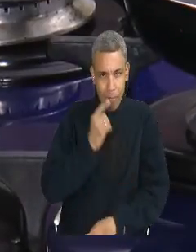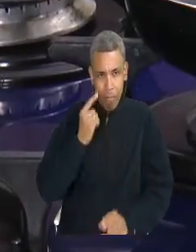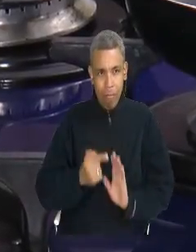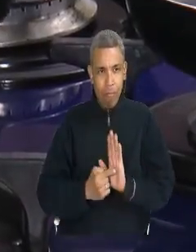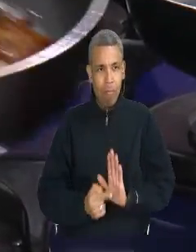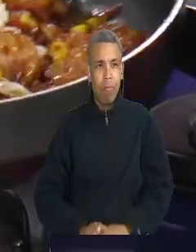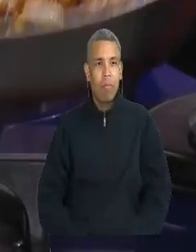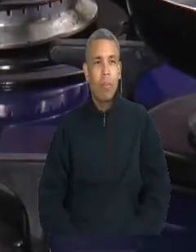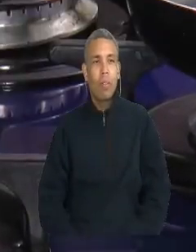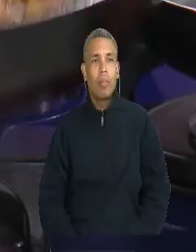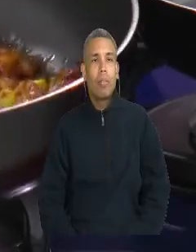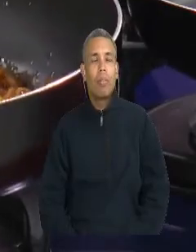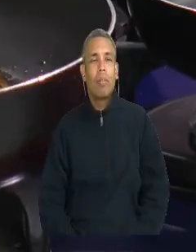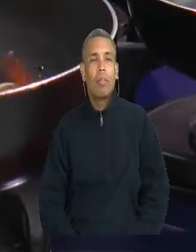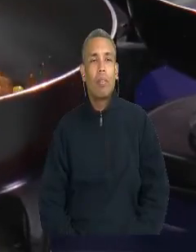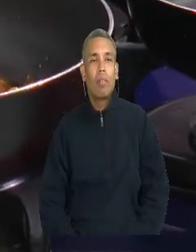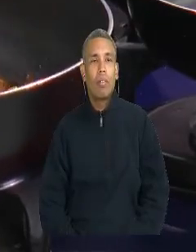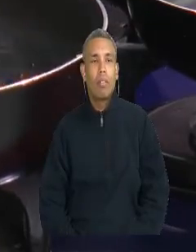acá este se incorpora.